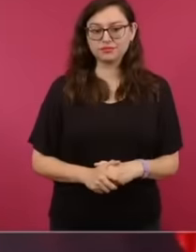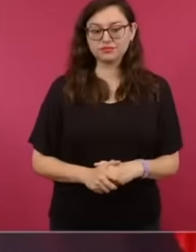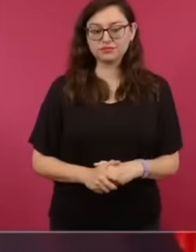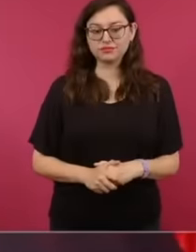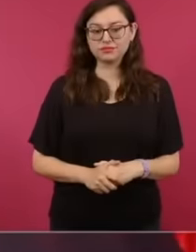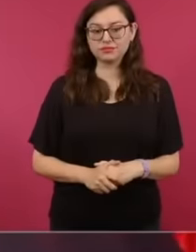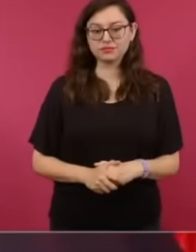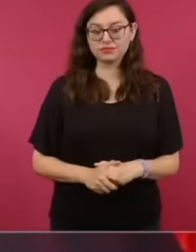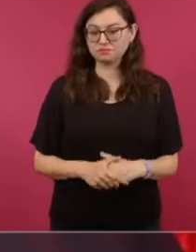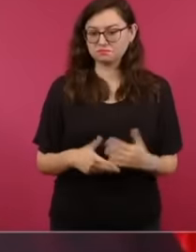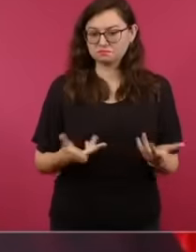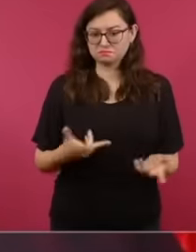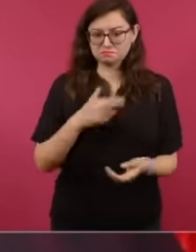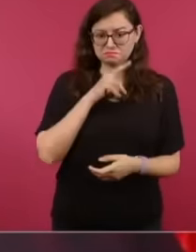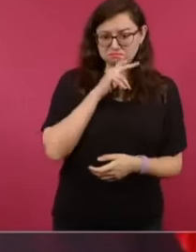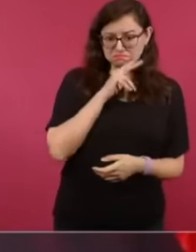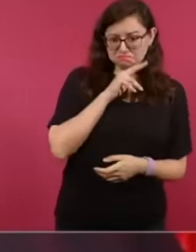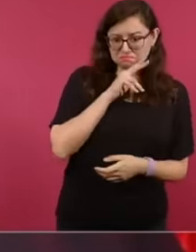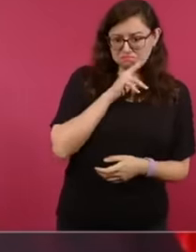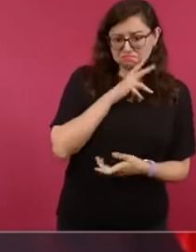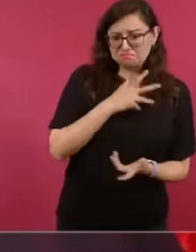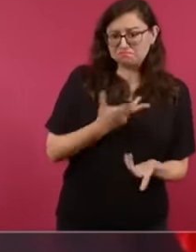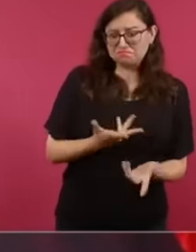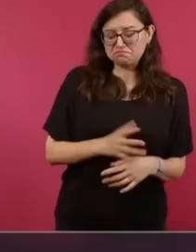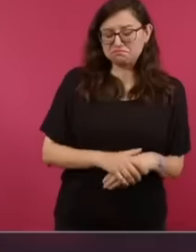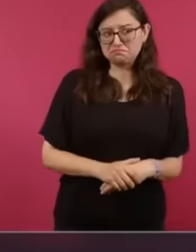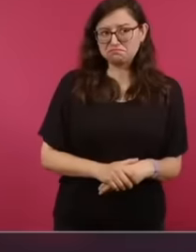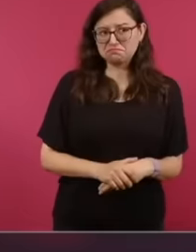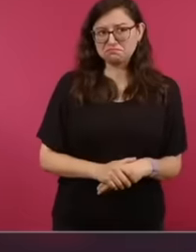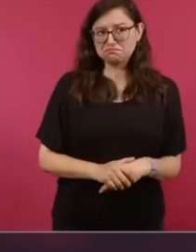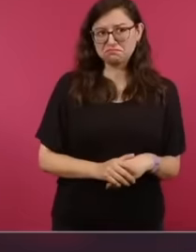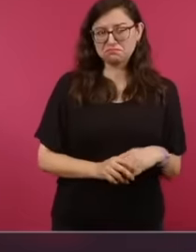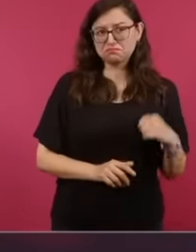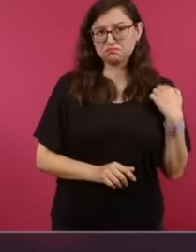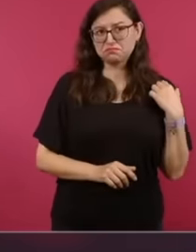pueda ser motivo de preocupación. Por ejemplo, en el caso de la economía,